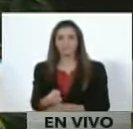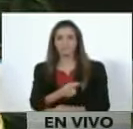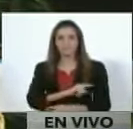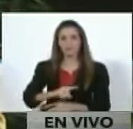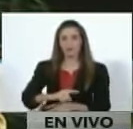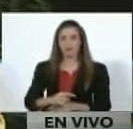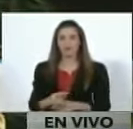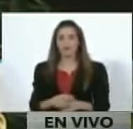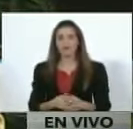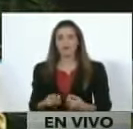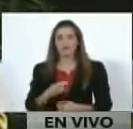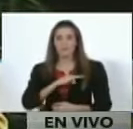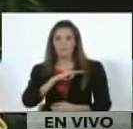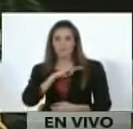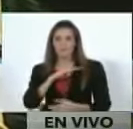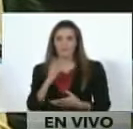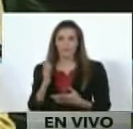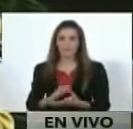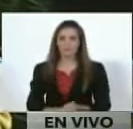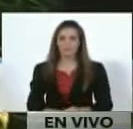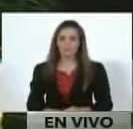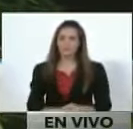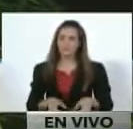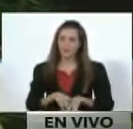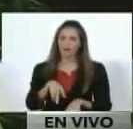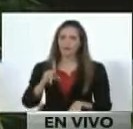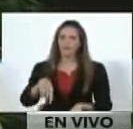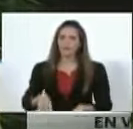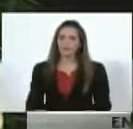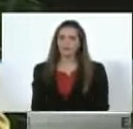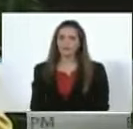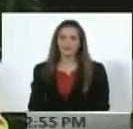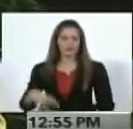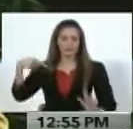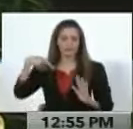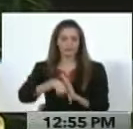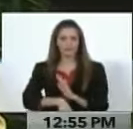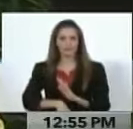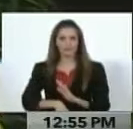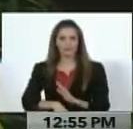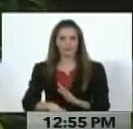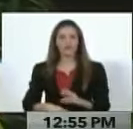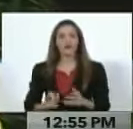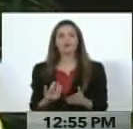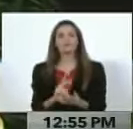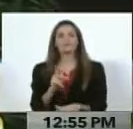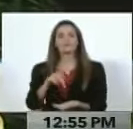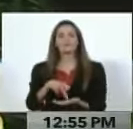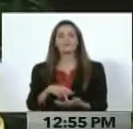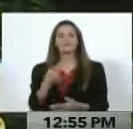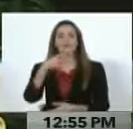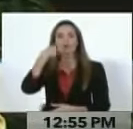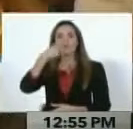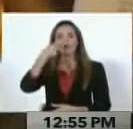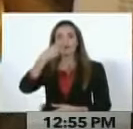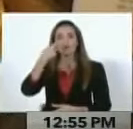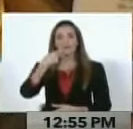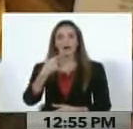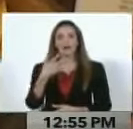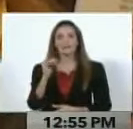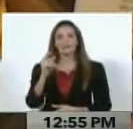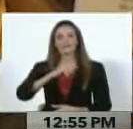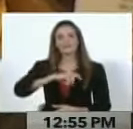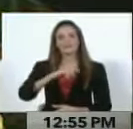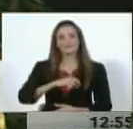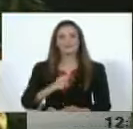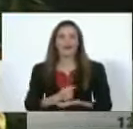dictadura de Marcos Pérez Jiménez. Al mismo tiempo que profundiza su militancia política, nace en él la